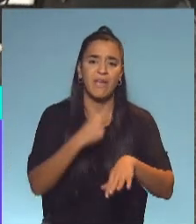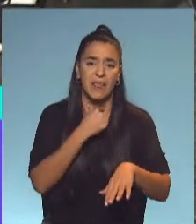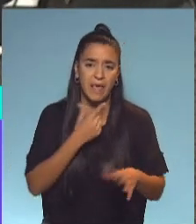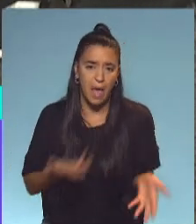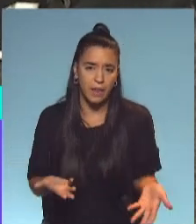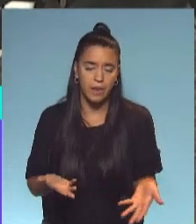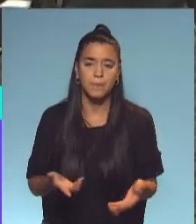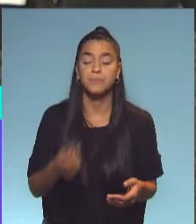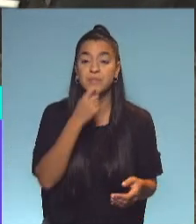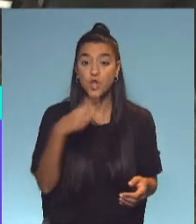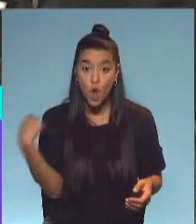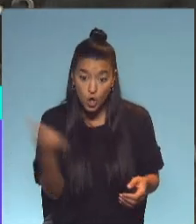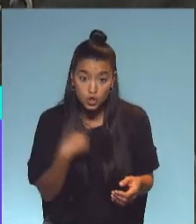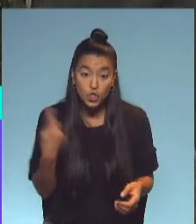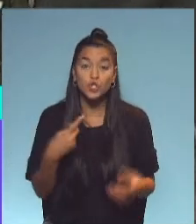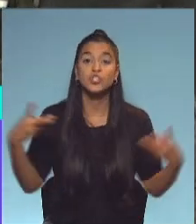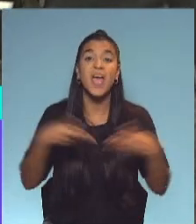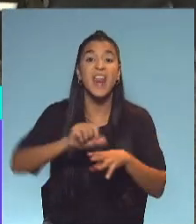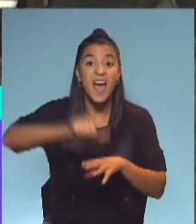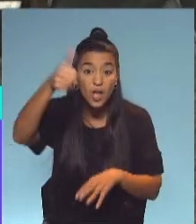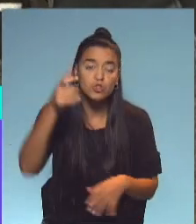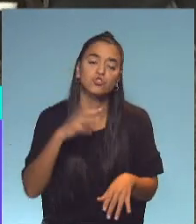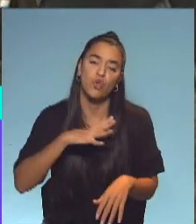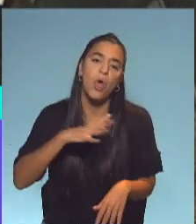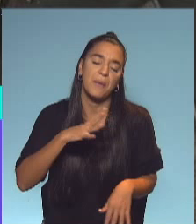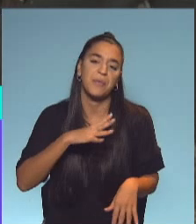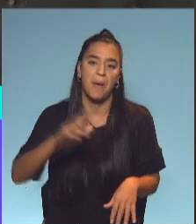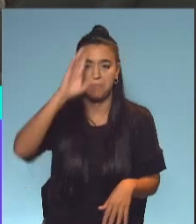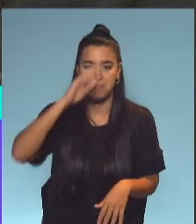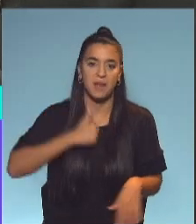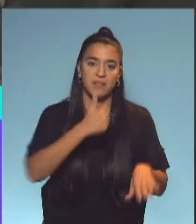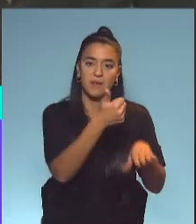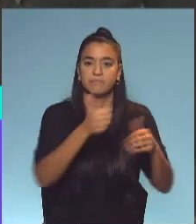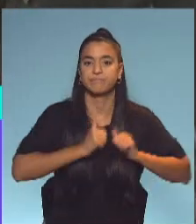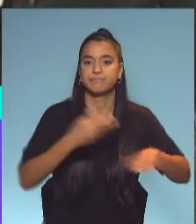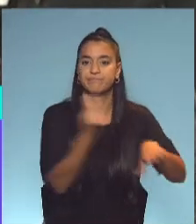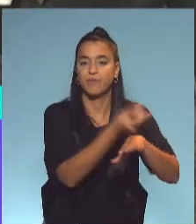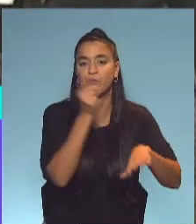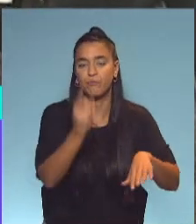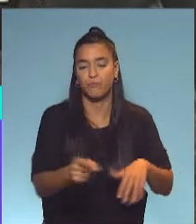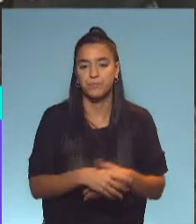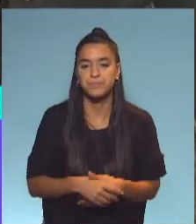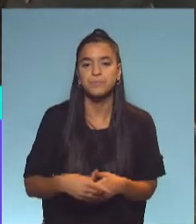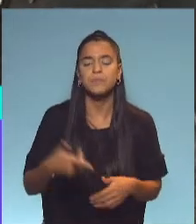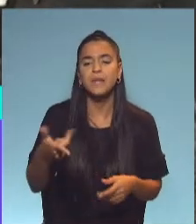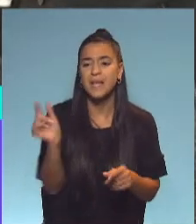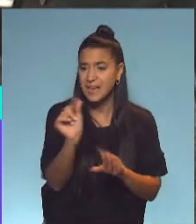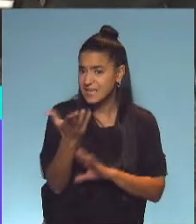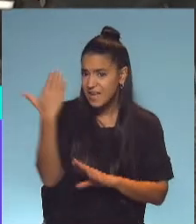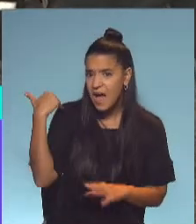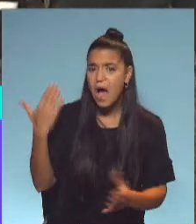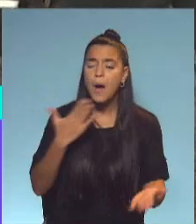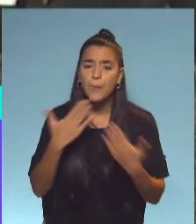si nosotros hubiéramos ganado la guerra, todavía había un gobierno militar en este país. Silvio, recién hablabas